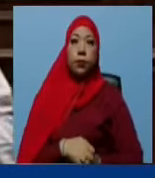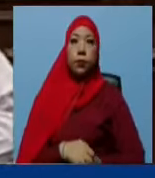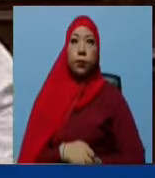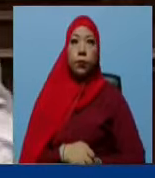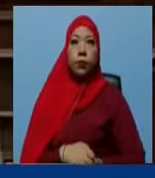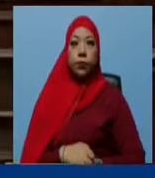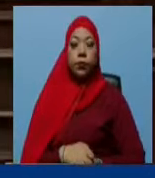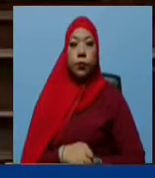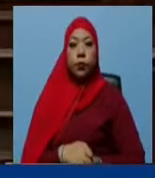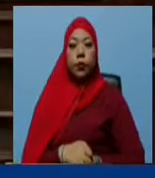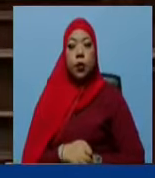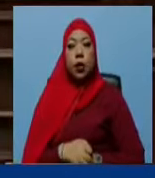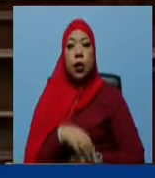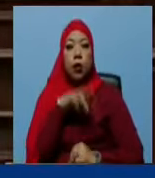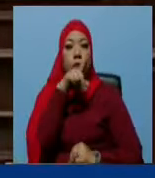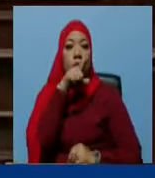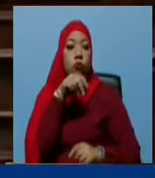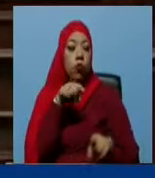Pura muela, como dice Diosdado.